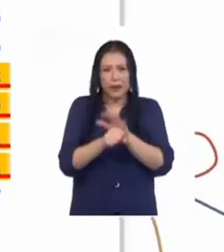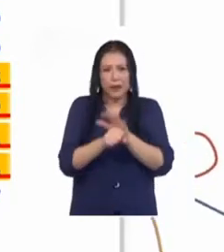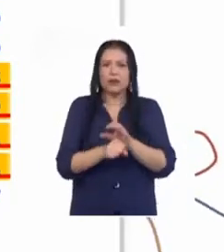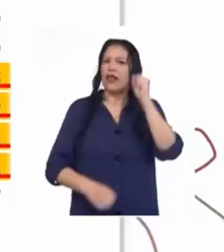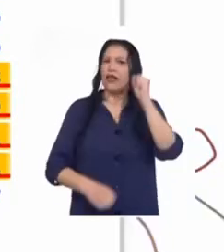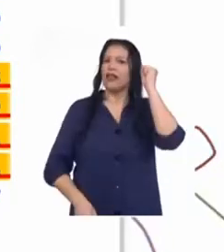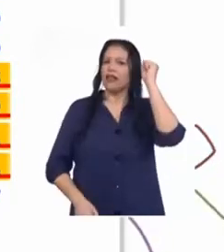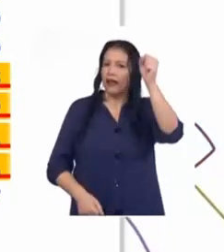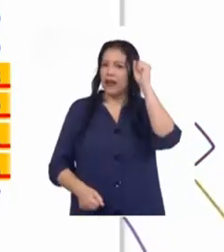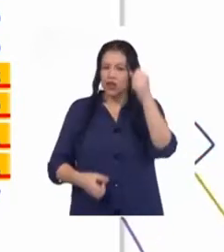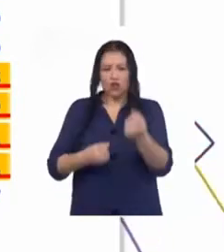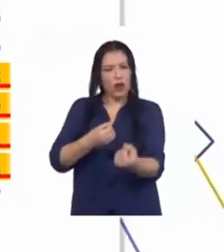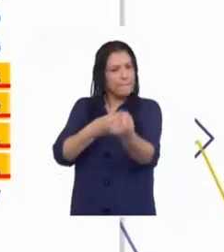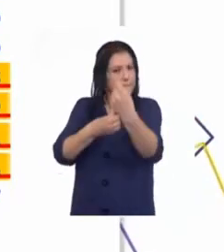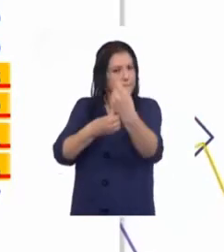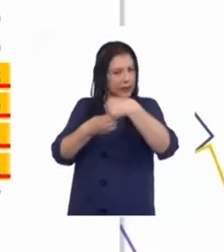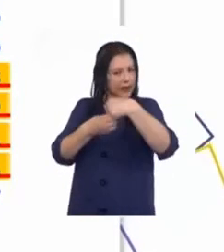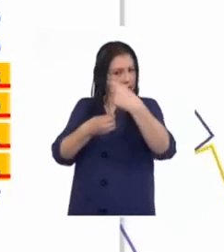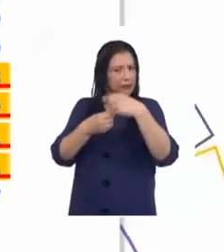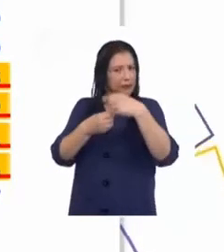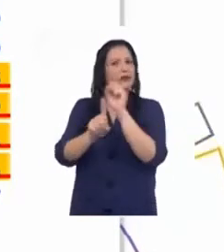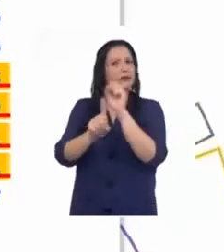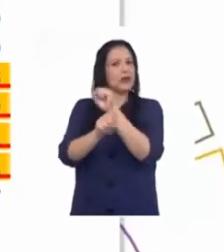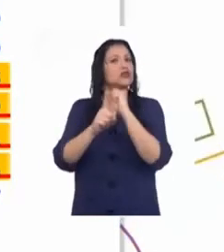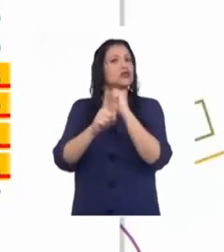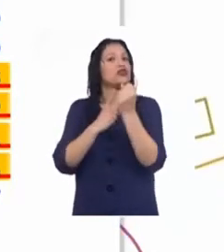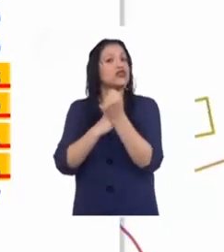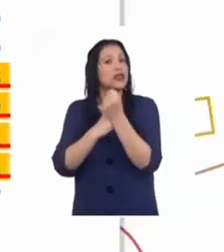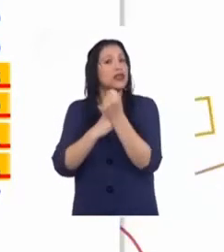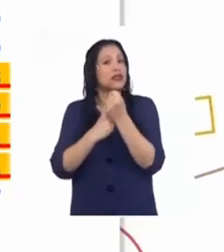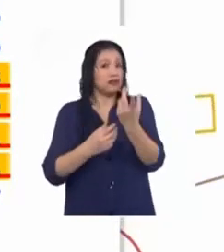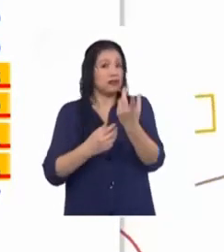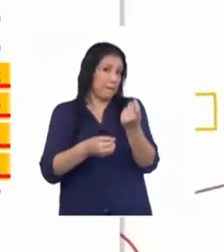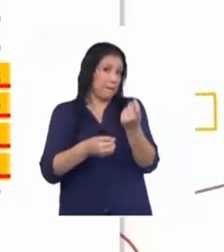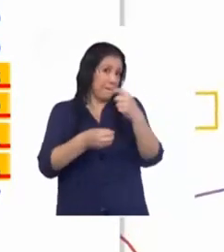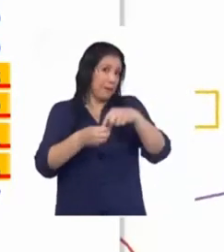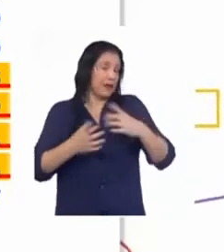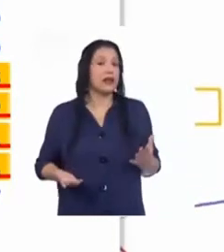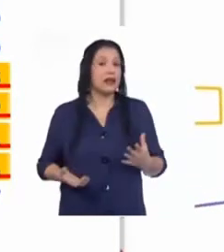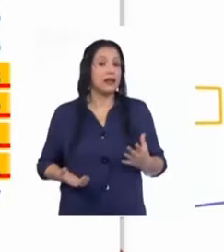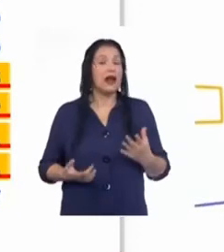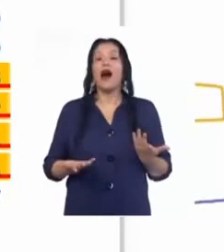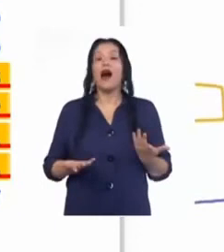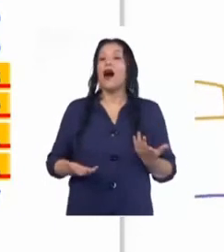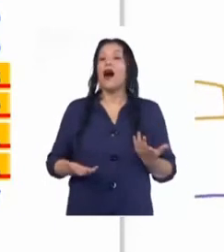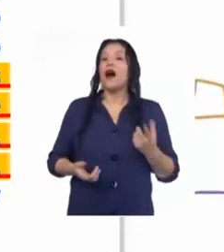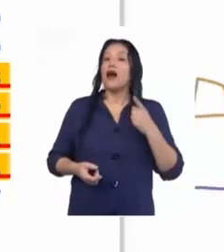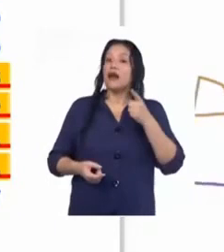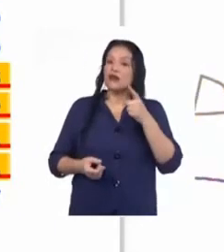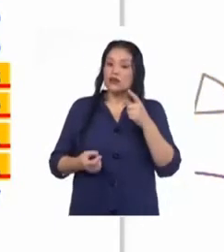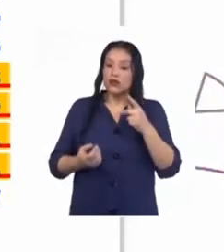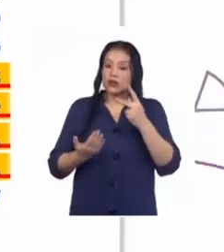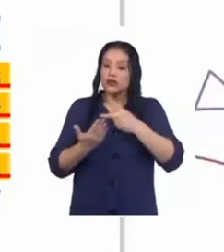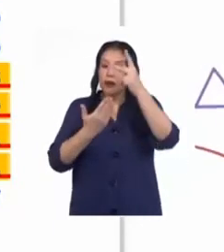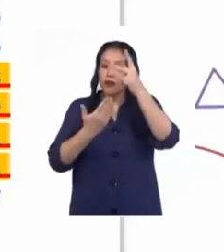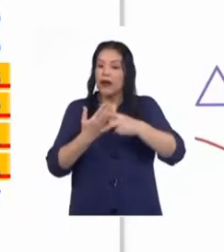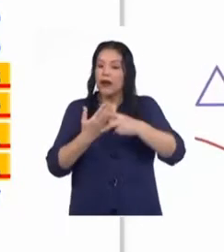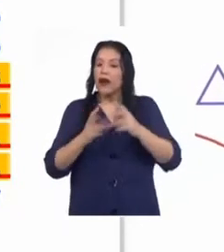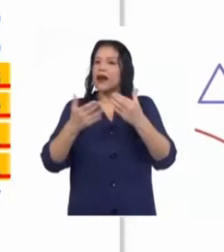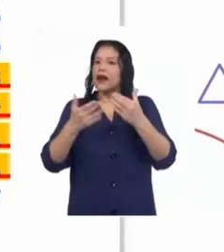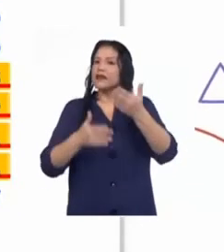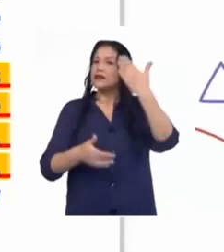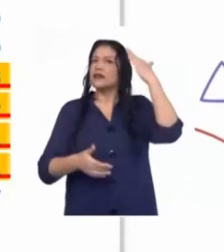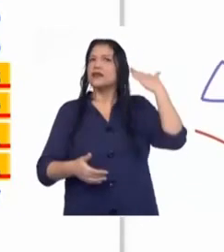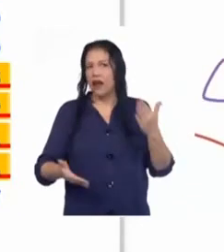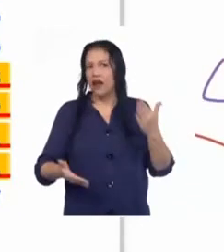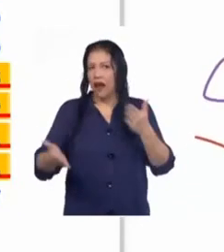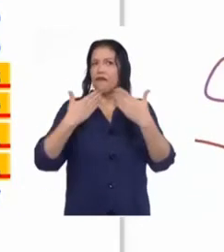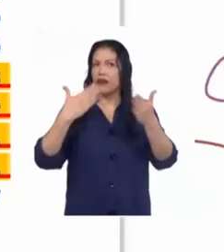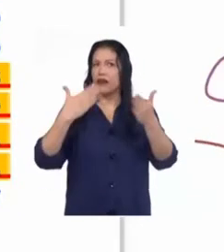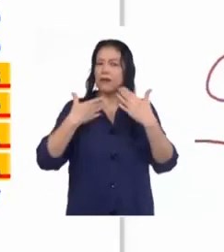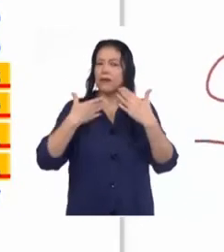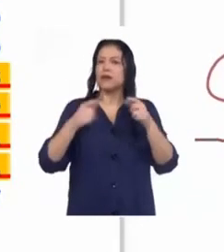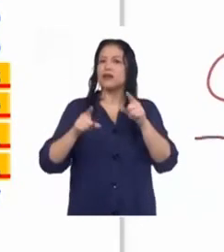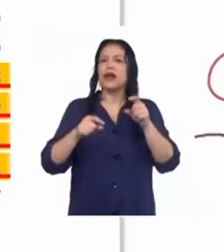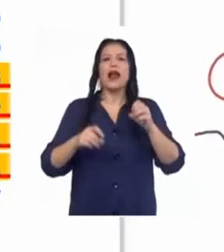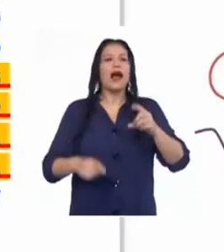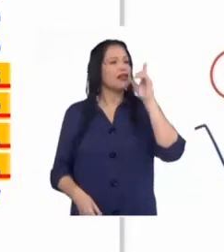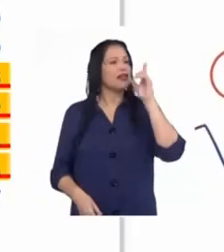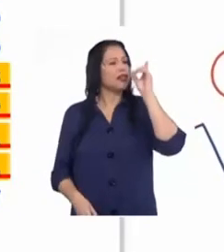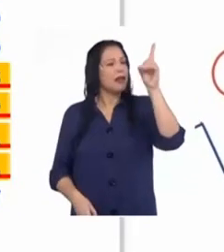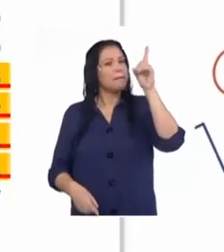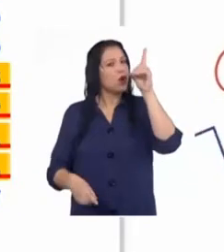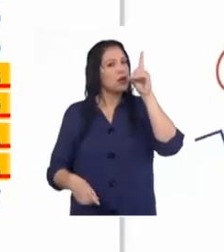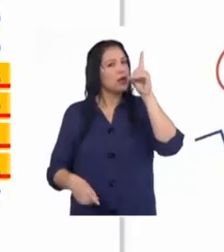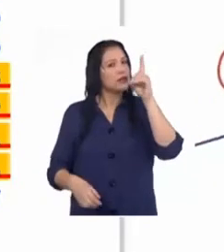la participación dentro de la sociedad a la que pertenecen. Precisamente, en los programas anteriores hablamos de eso, la